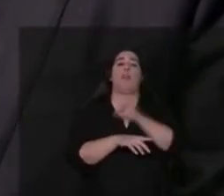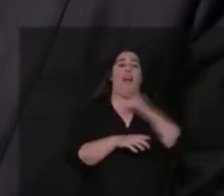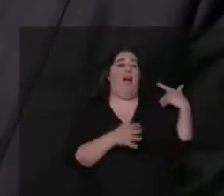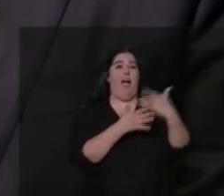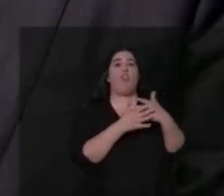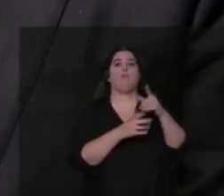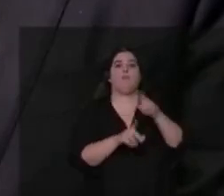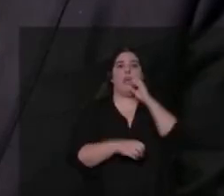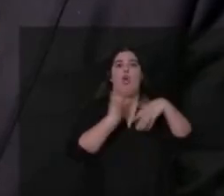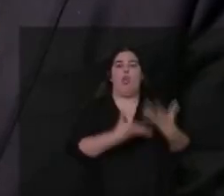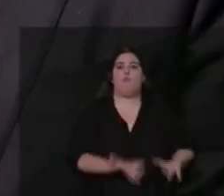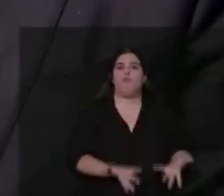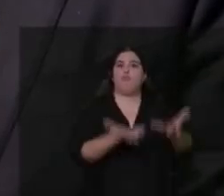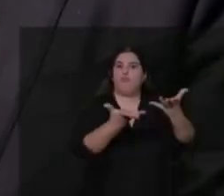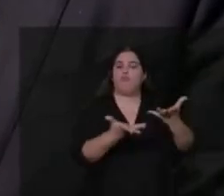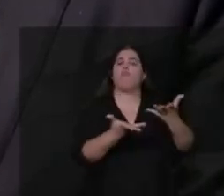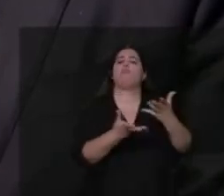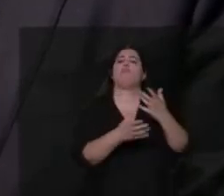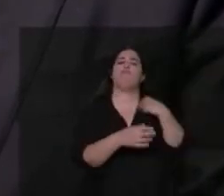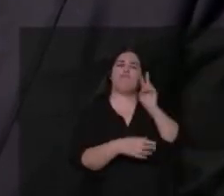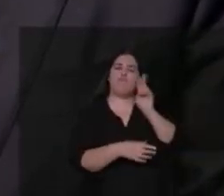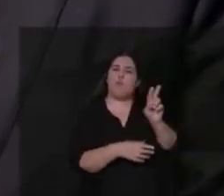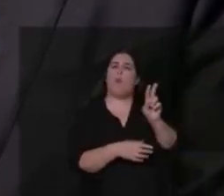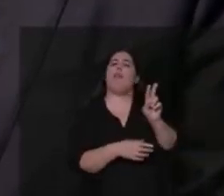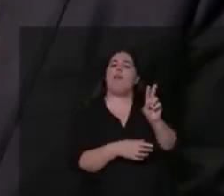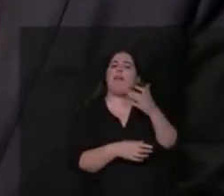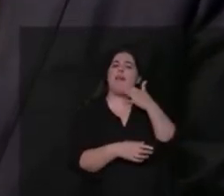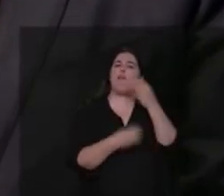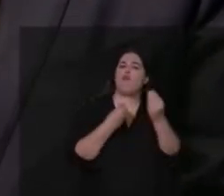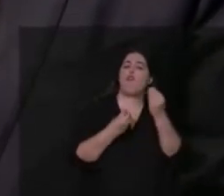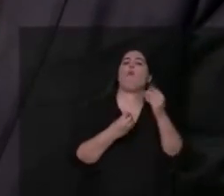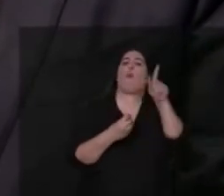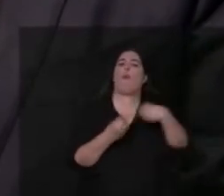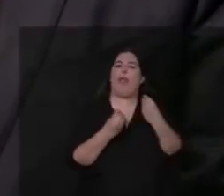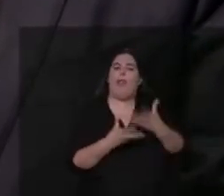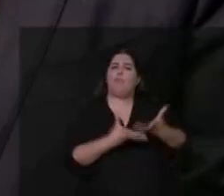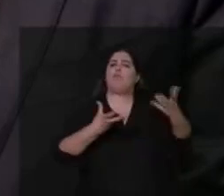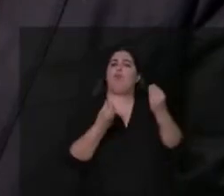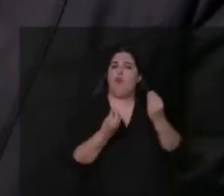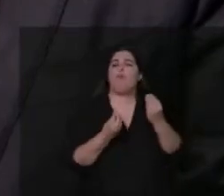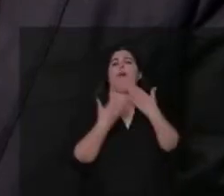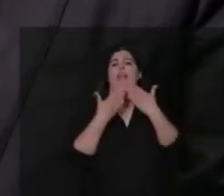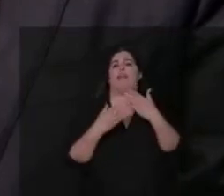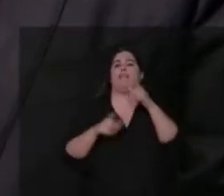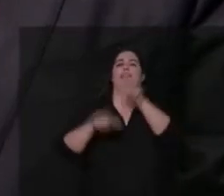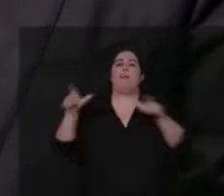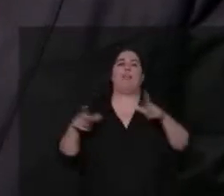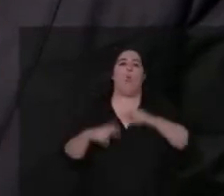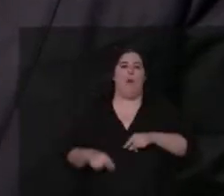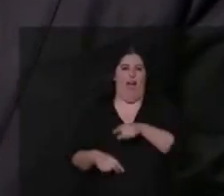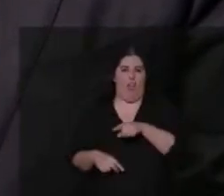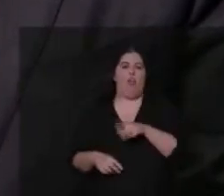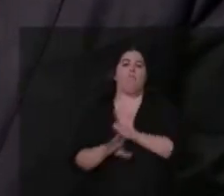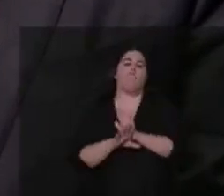años. Y cuando quiere explicar el factor fundamental, viene dado por el capital humano. El capital humano, digamos, tiene